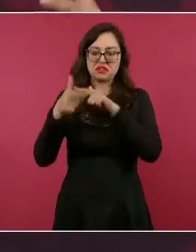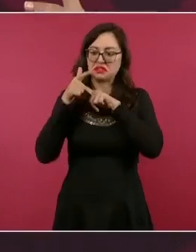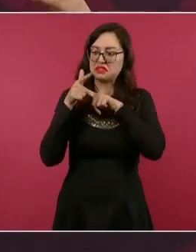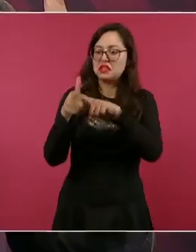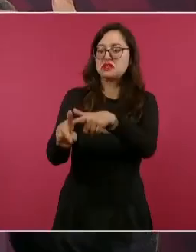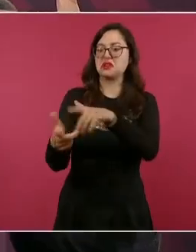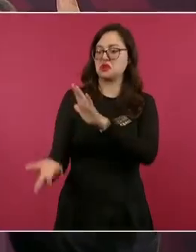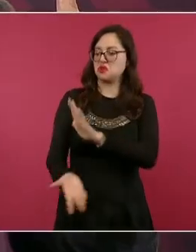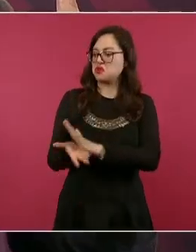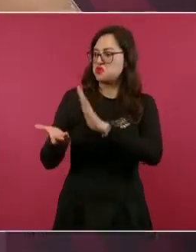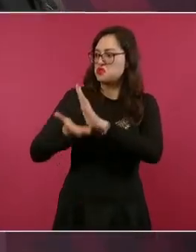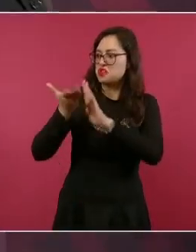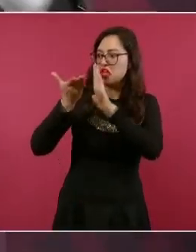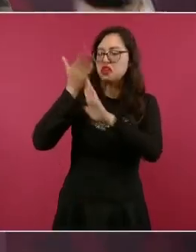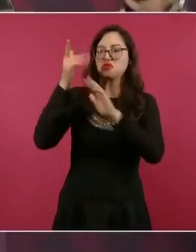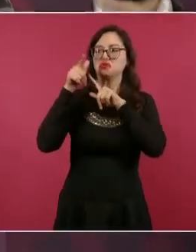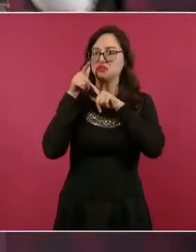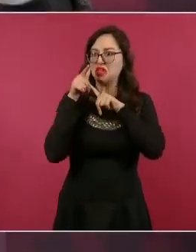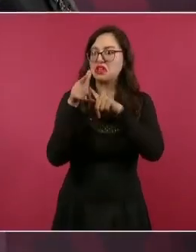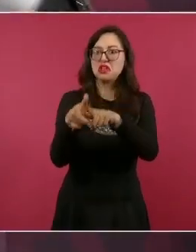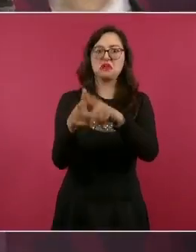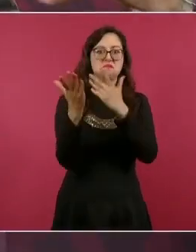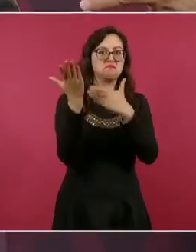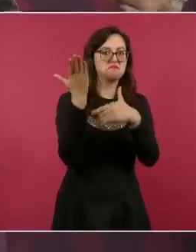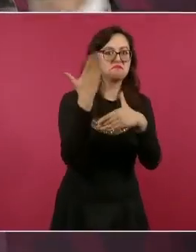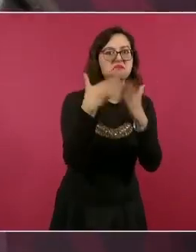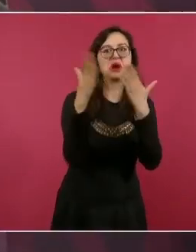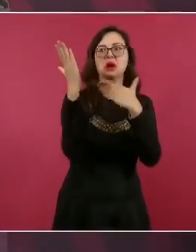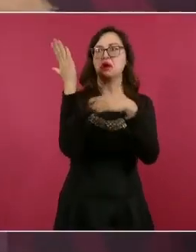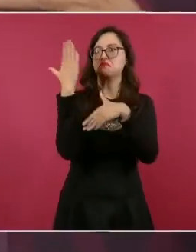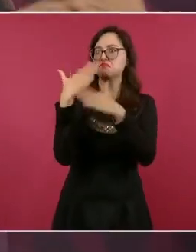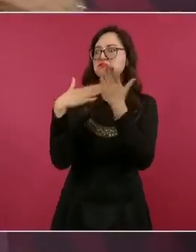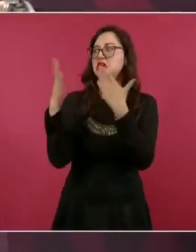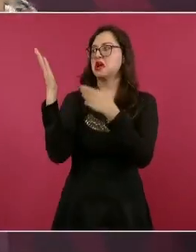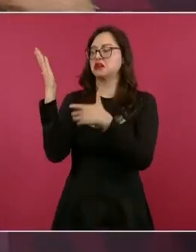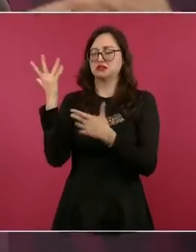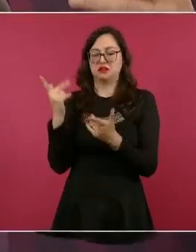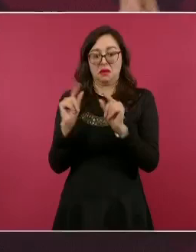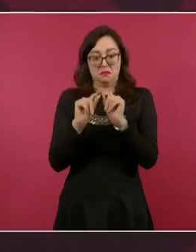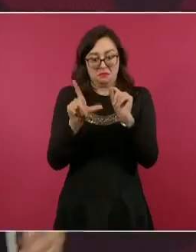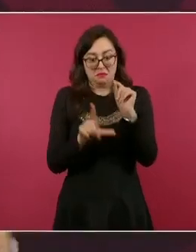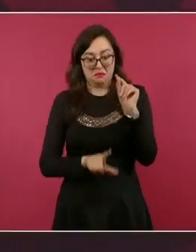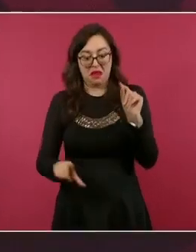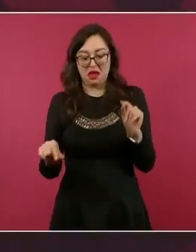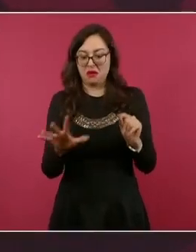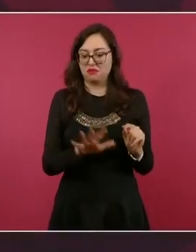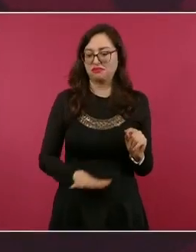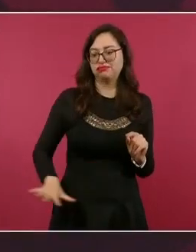infraestructura, porque México tiene una situación excepcional, especial,